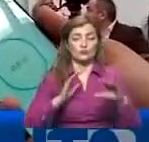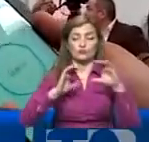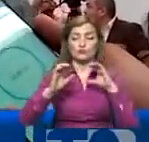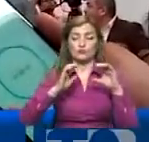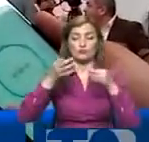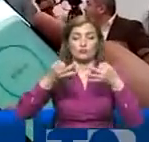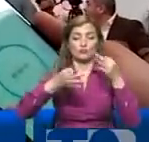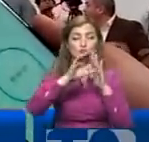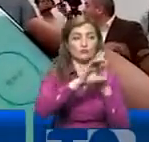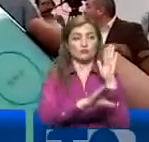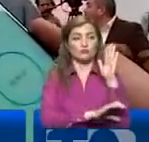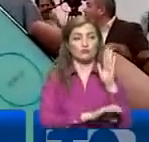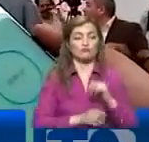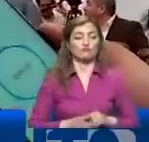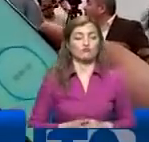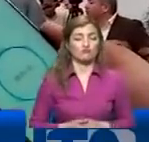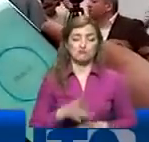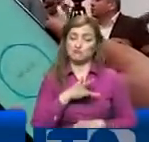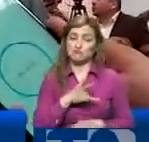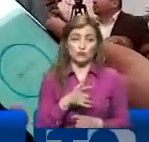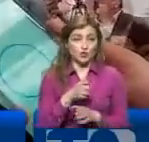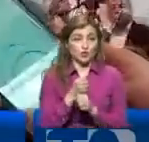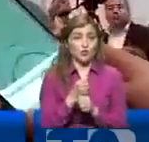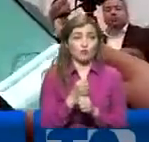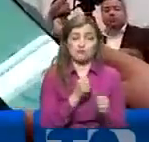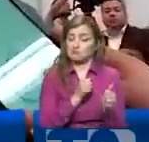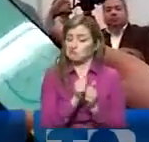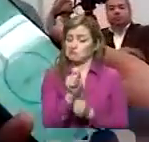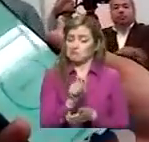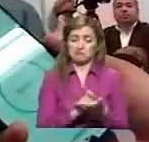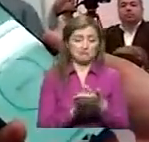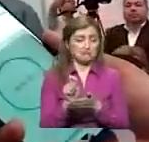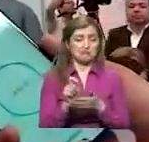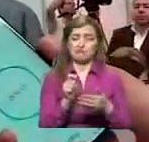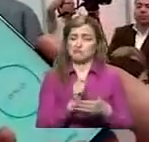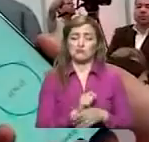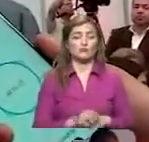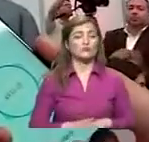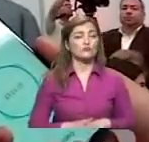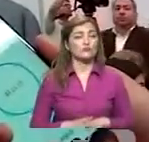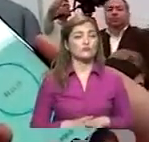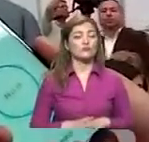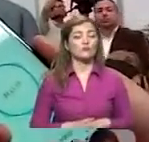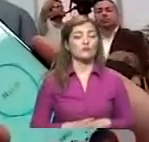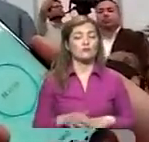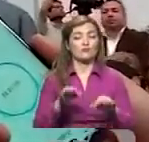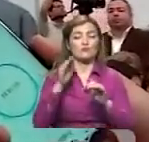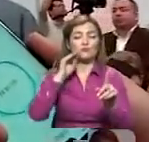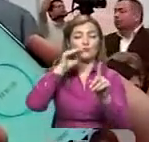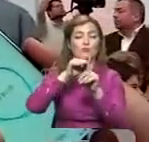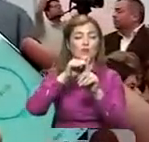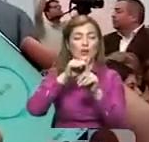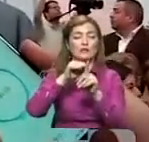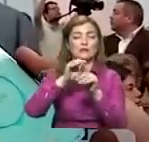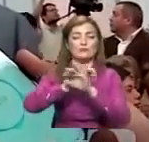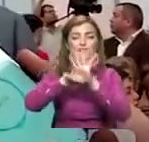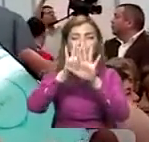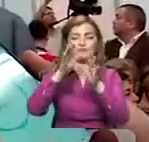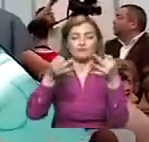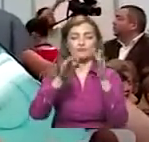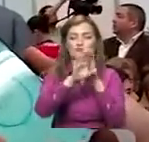con la Corte Constitucional. Estamos seguros que esto lo vamos a superar. Les hemos mandado el mensaje claro de que en el mismo acuerdo